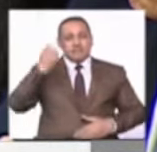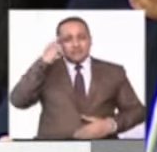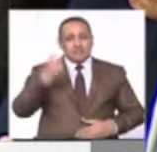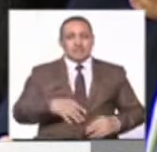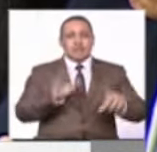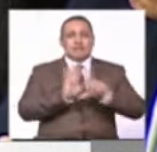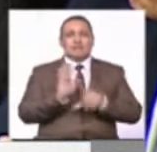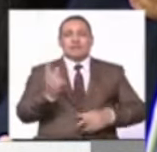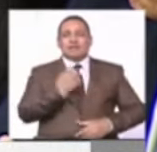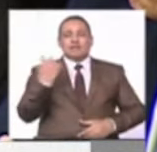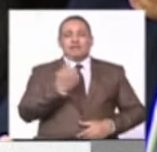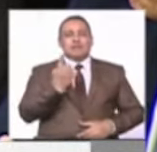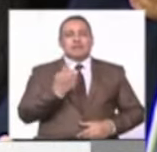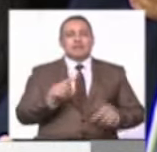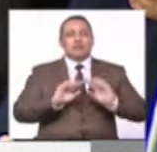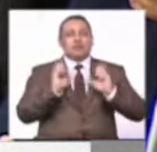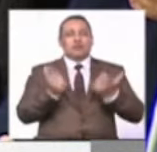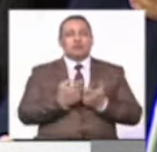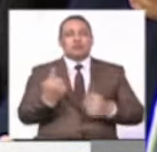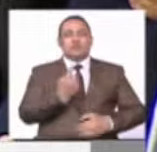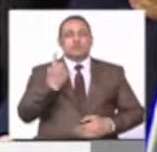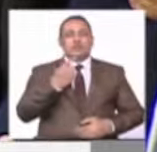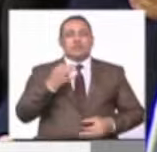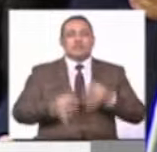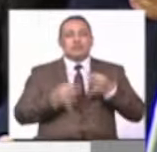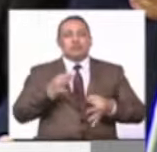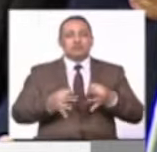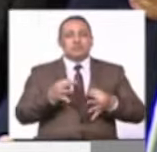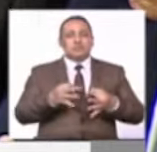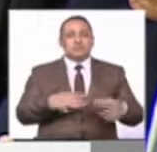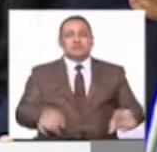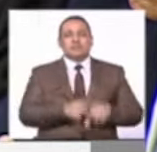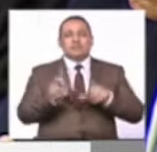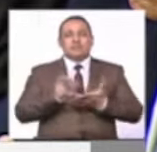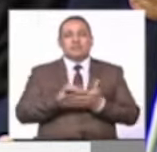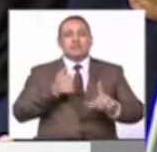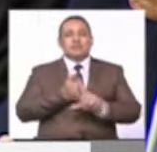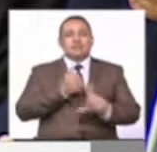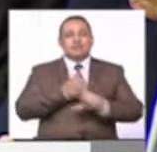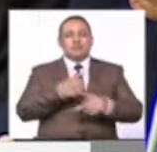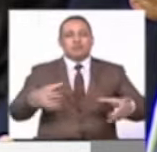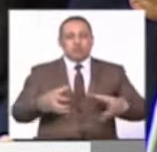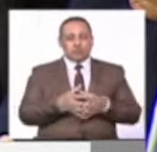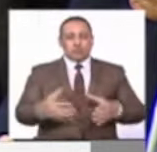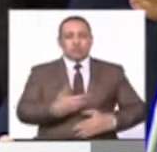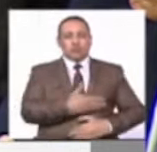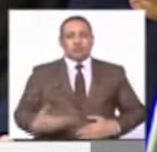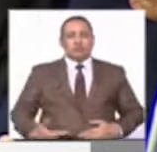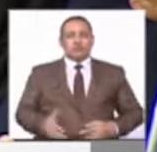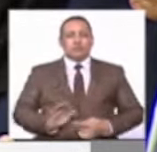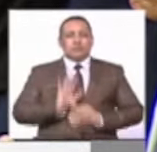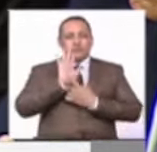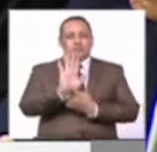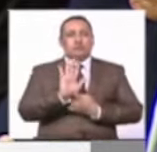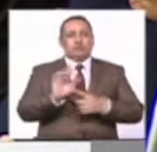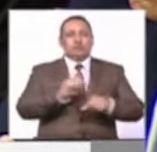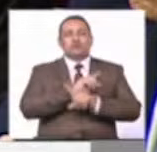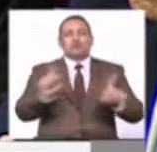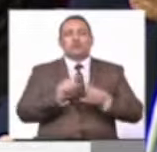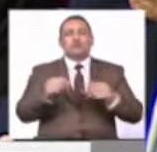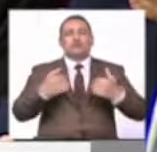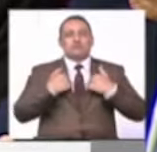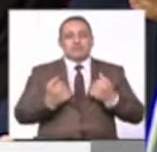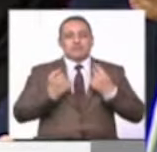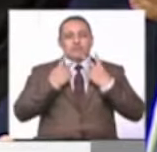Orgánica de la junta Nacional de Justicia que este mismo poder del Estado emitió no prevé